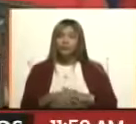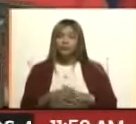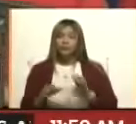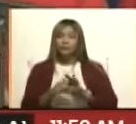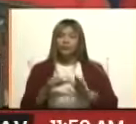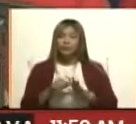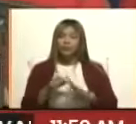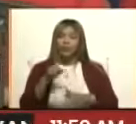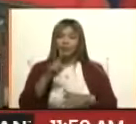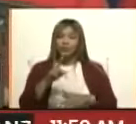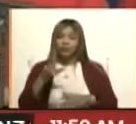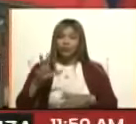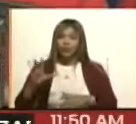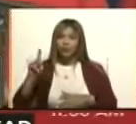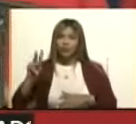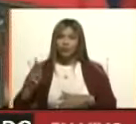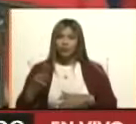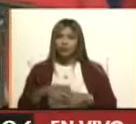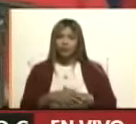artículo 132,